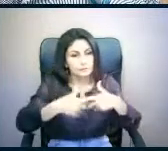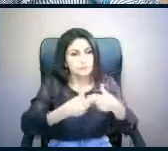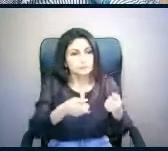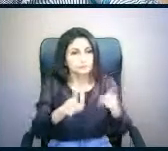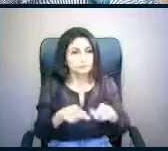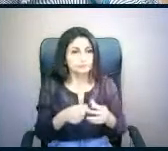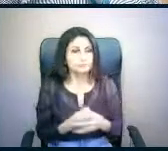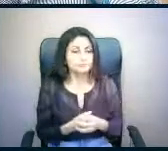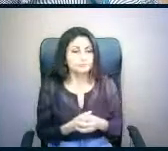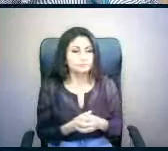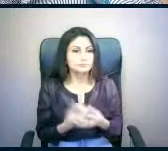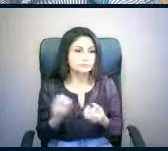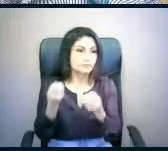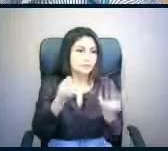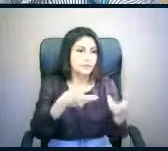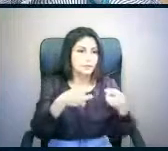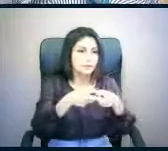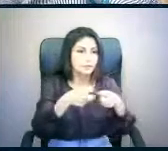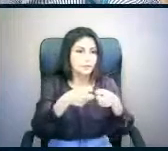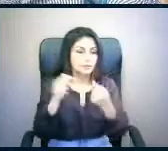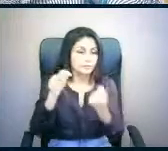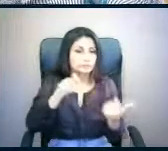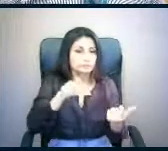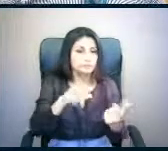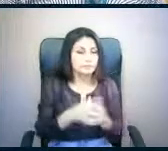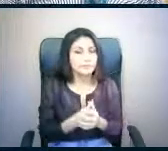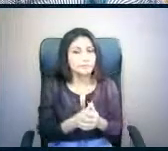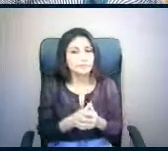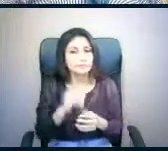Uno de los pilares más importantes para ENSA